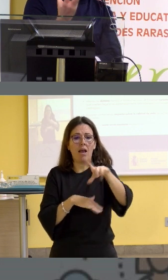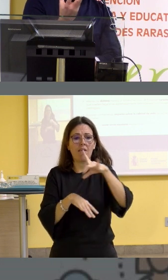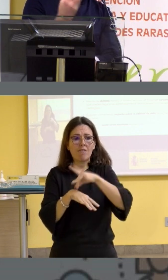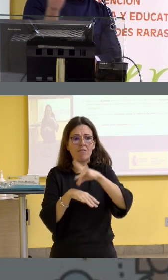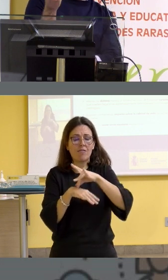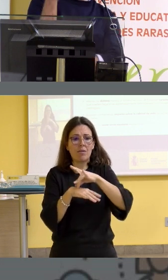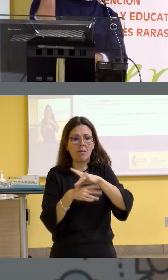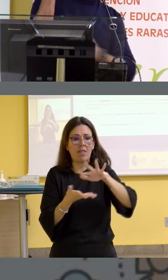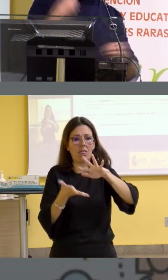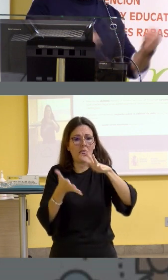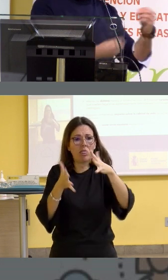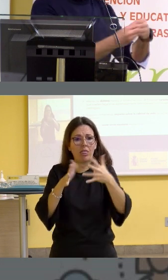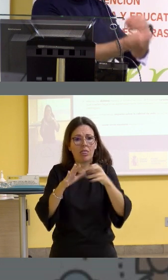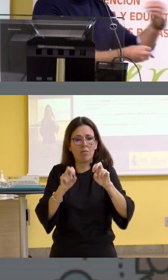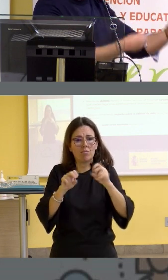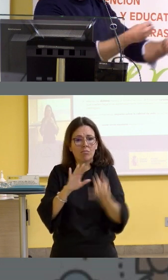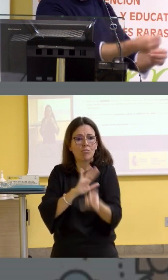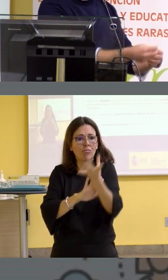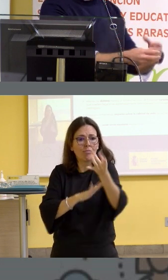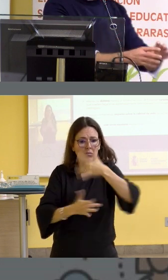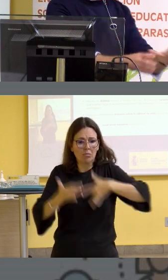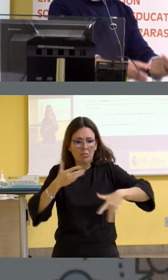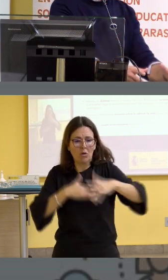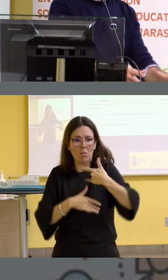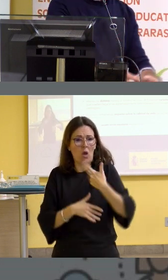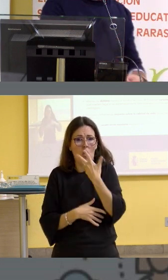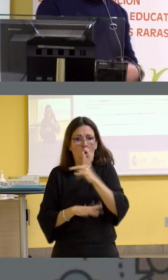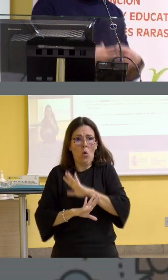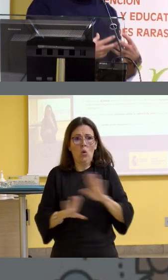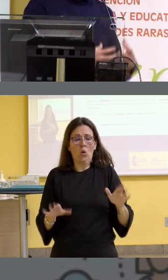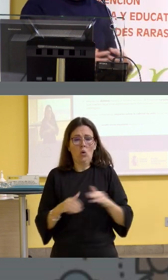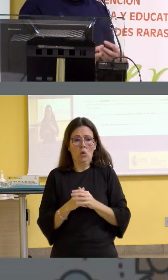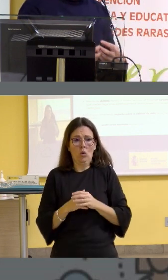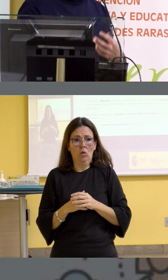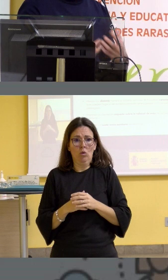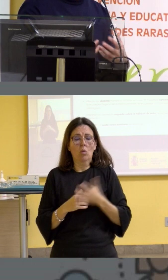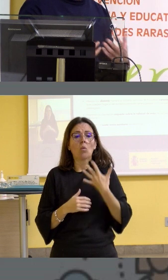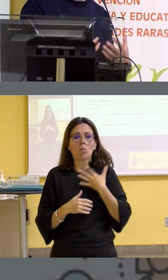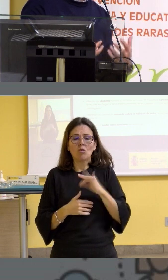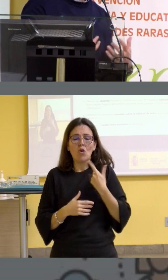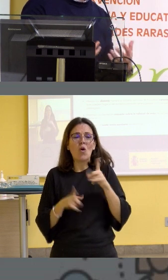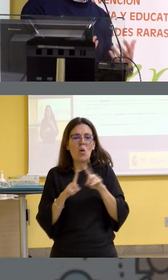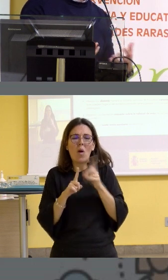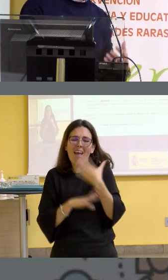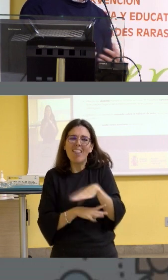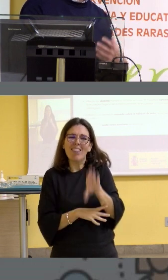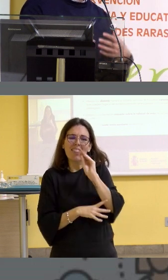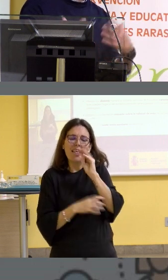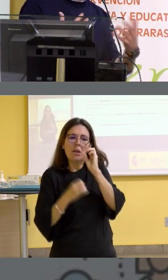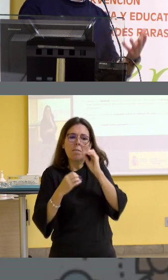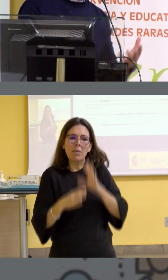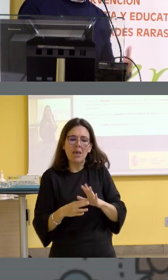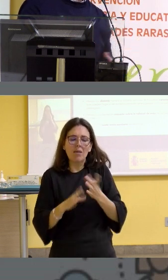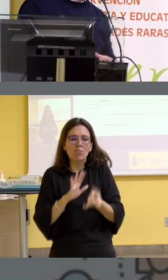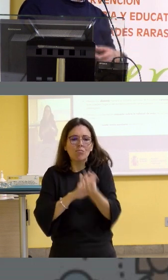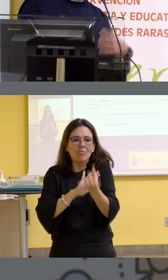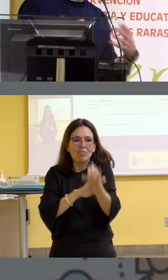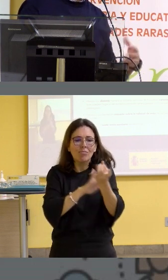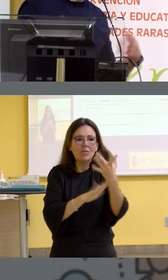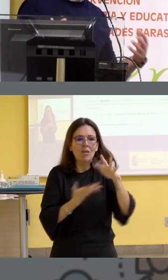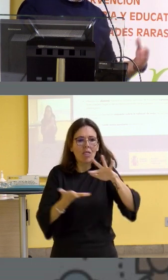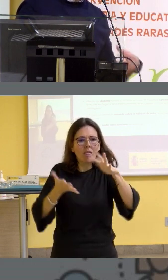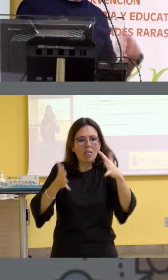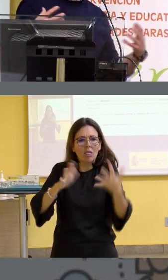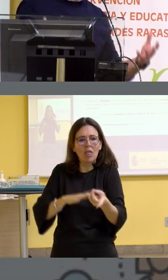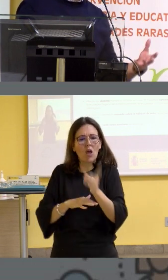que adquieren. No, pero hay una mutación genética que hace no sé qué, sí, perfecto. Pero no terminamos de entender muy bien cómo sucede la